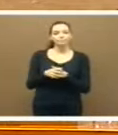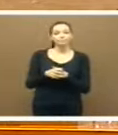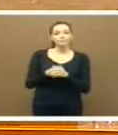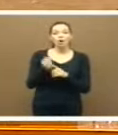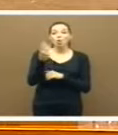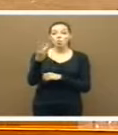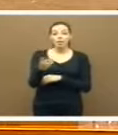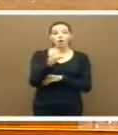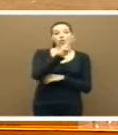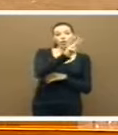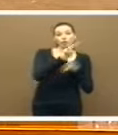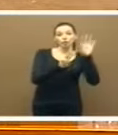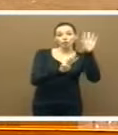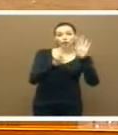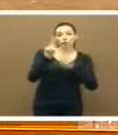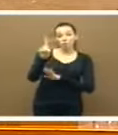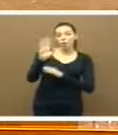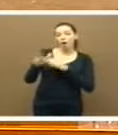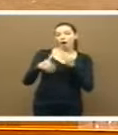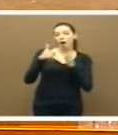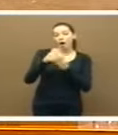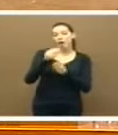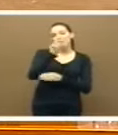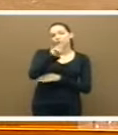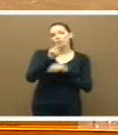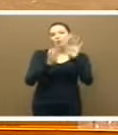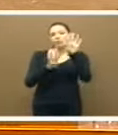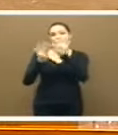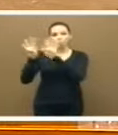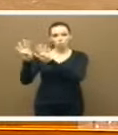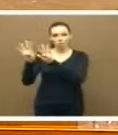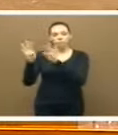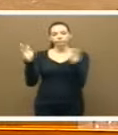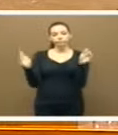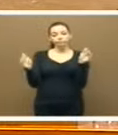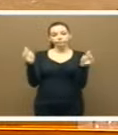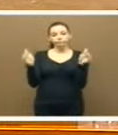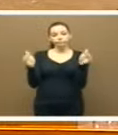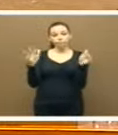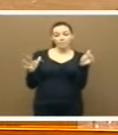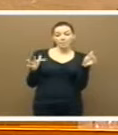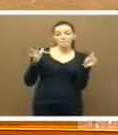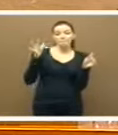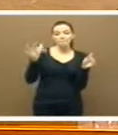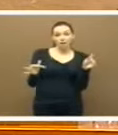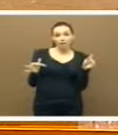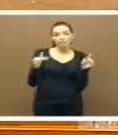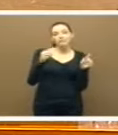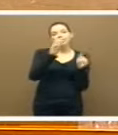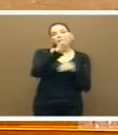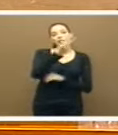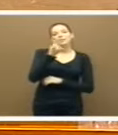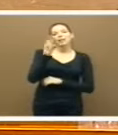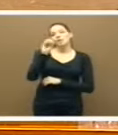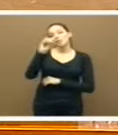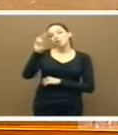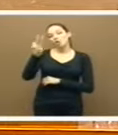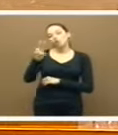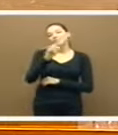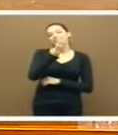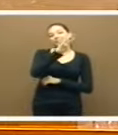las 281 a las 299, ambas incluidas, más la 302 y